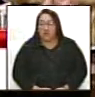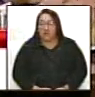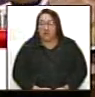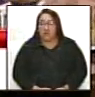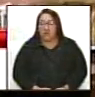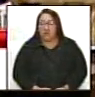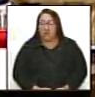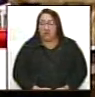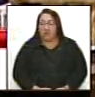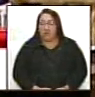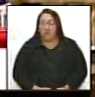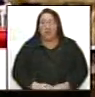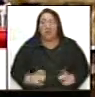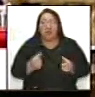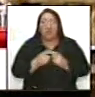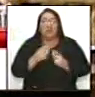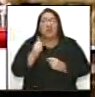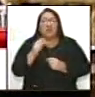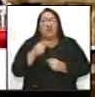Informe. Señora Salgado.